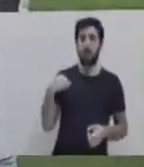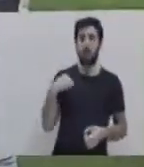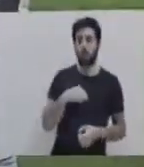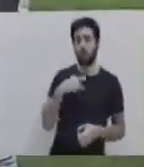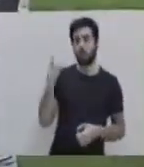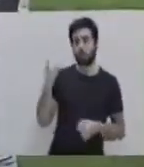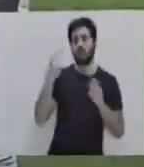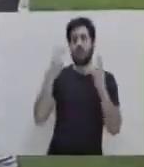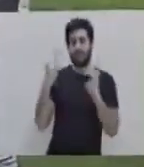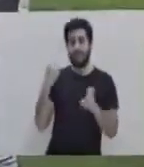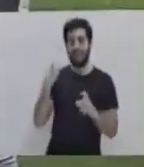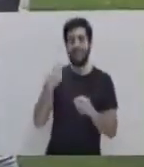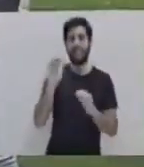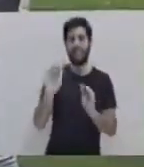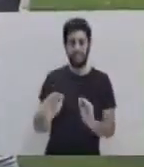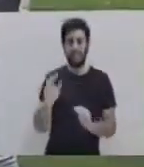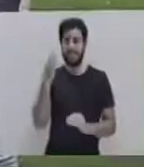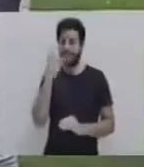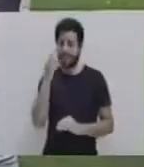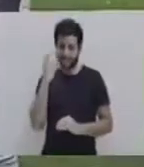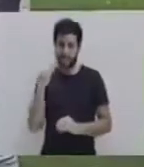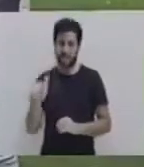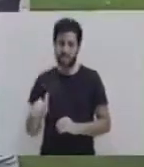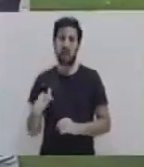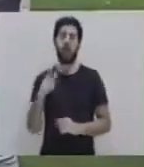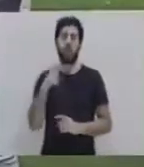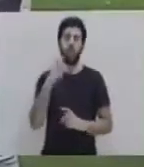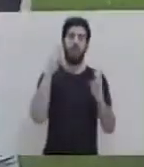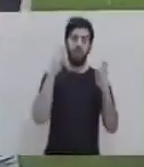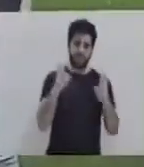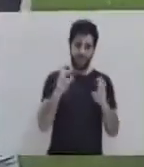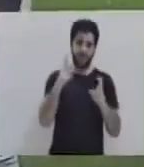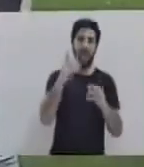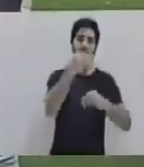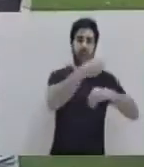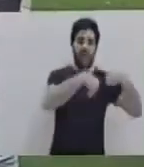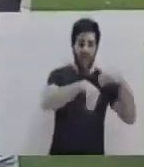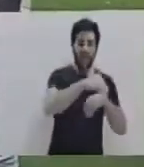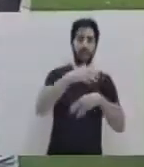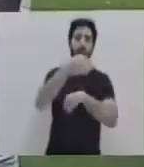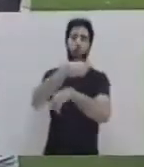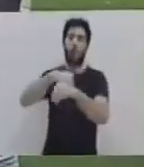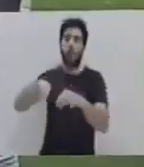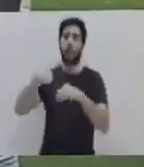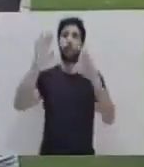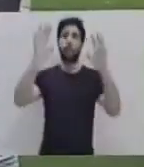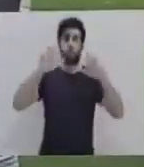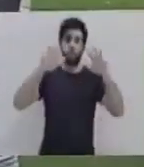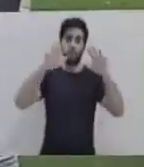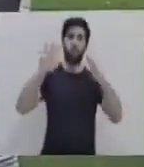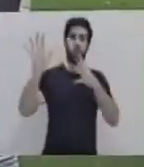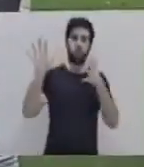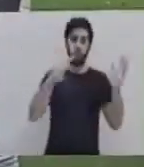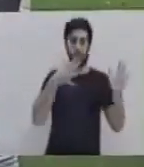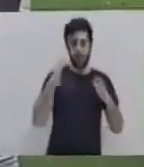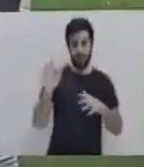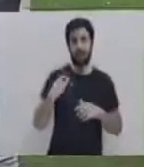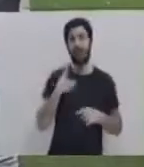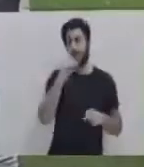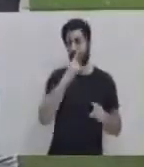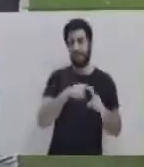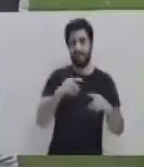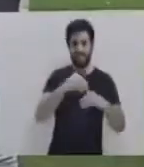llamamos fenómeno del niño y es producido por los cambios en las corrientes marinas en el interior de la